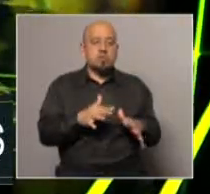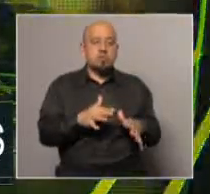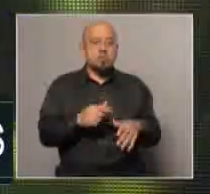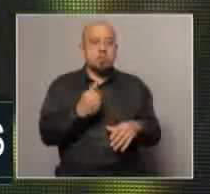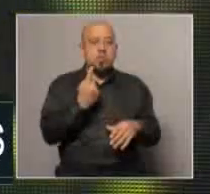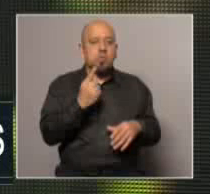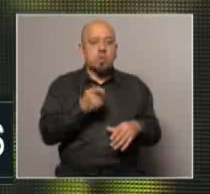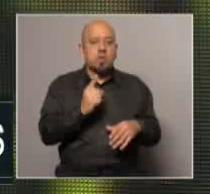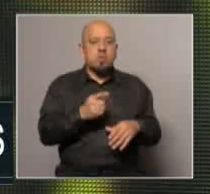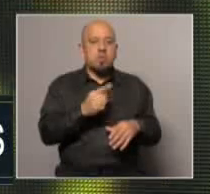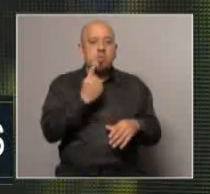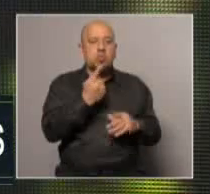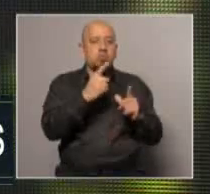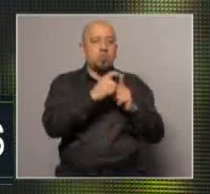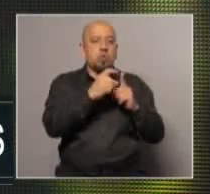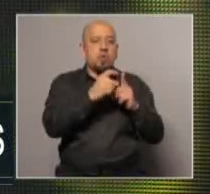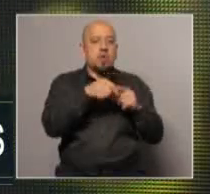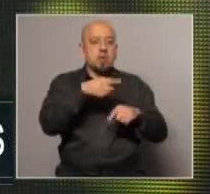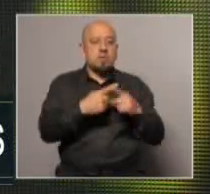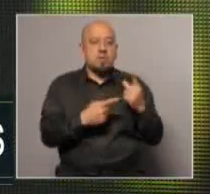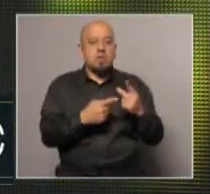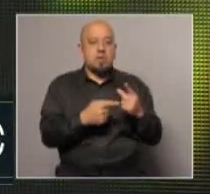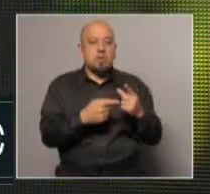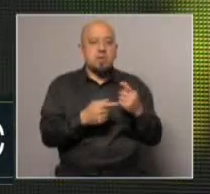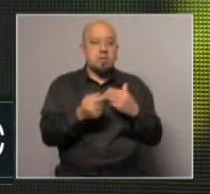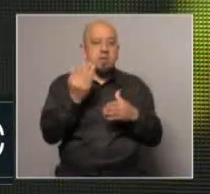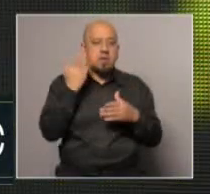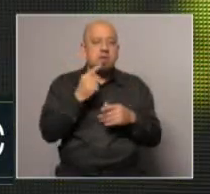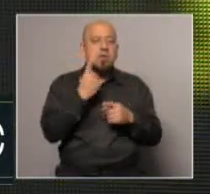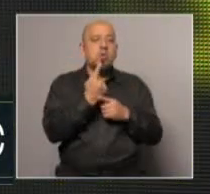gramo, está $1.50, y hace un tiempo estaba $1.